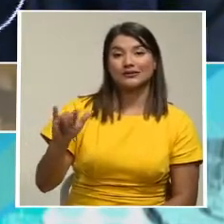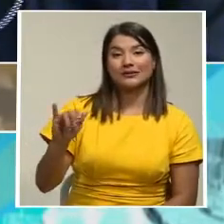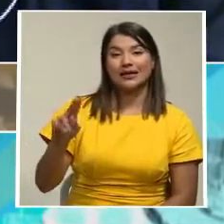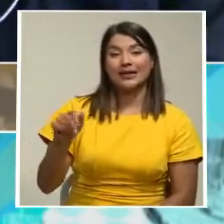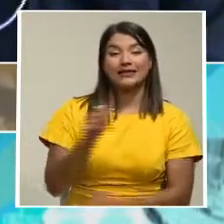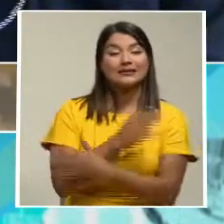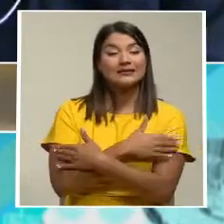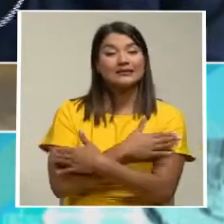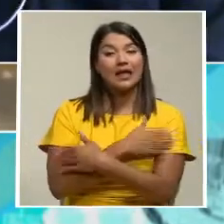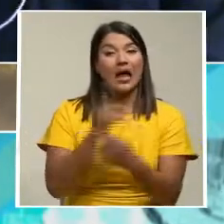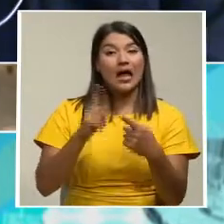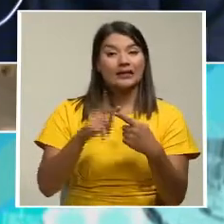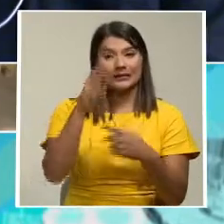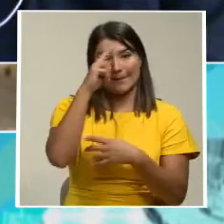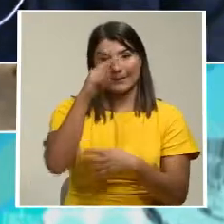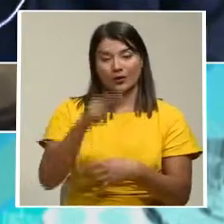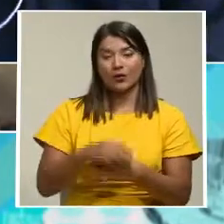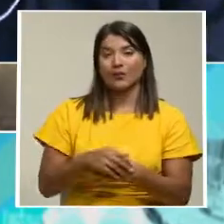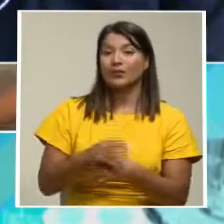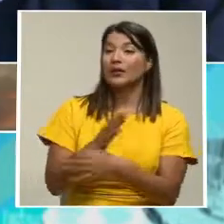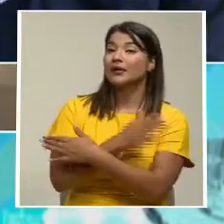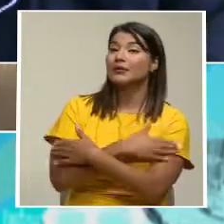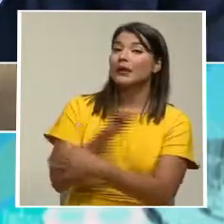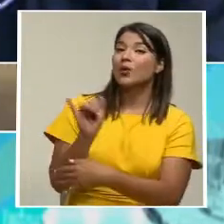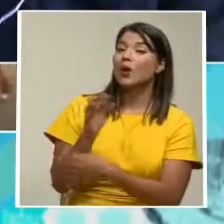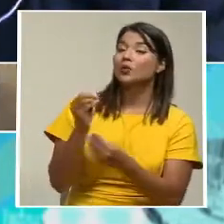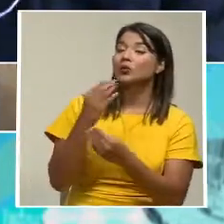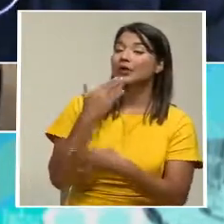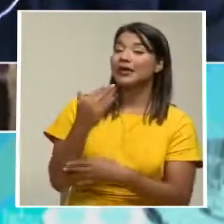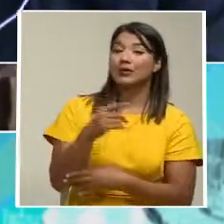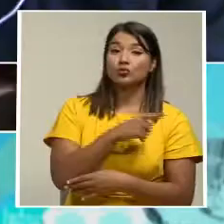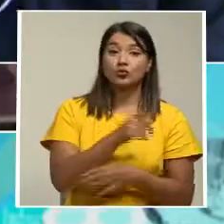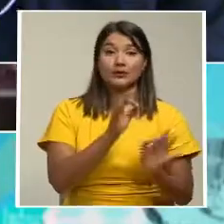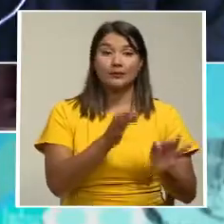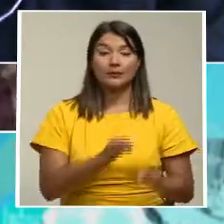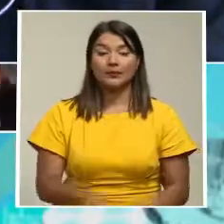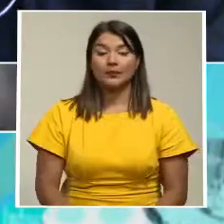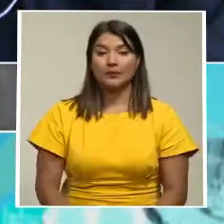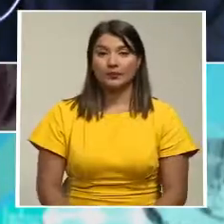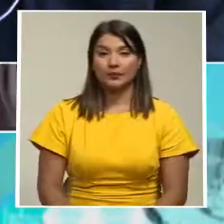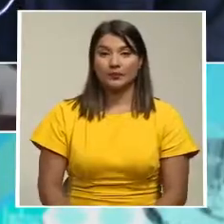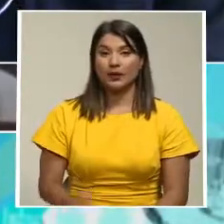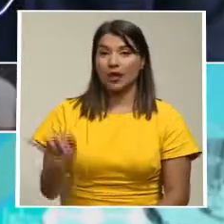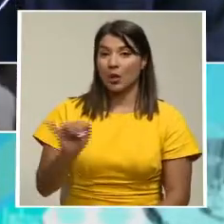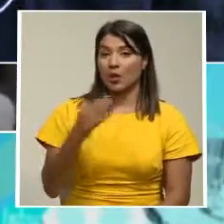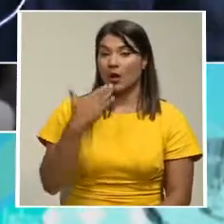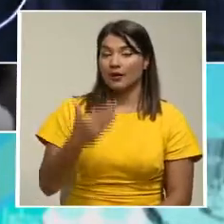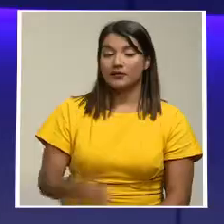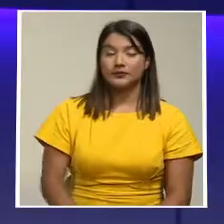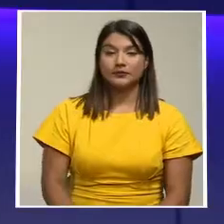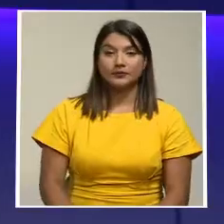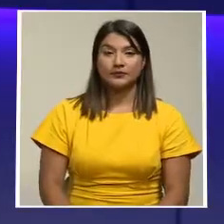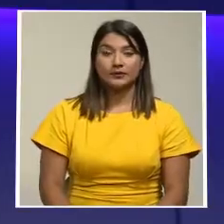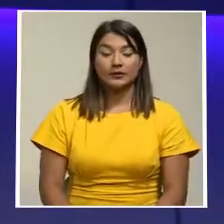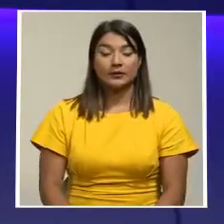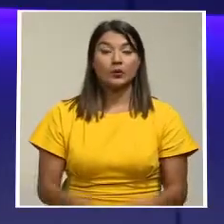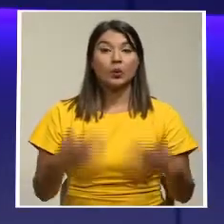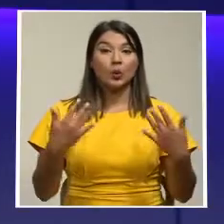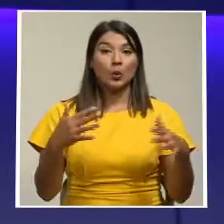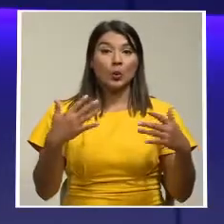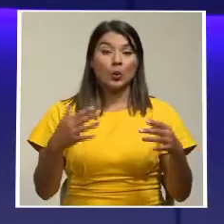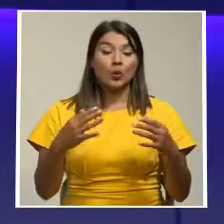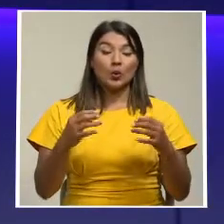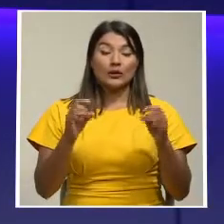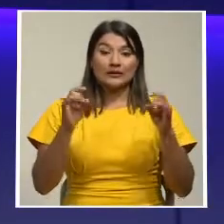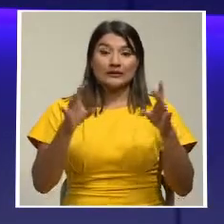hasta México. Otro para vos. Muchas gracias, Ernesto. Que esté muy bien. Igual, gracias. Tremenda la